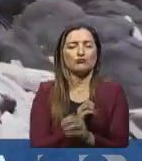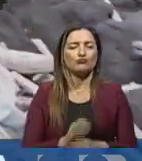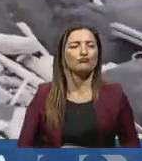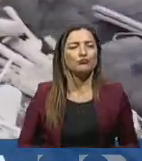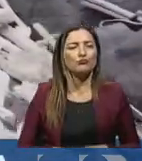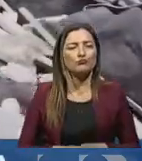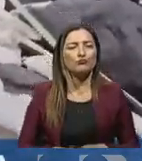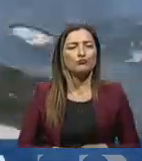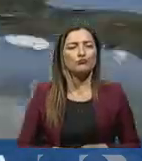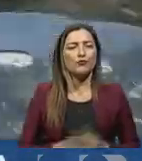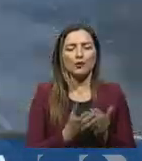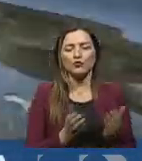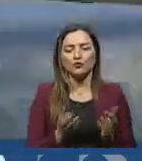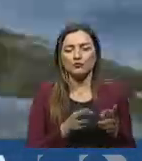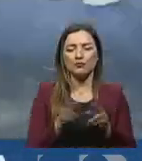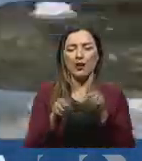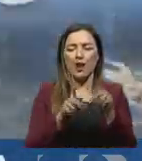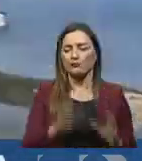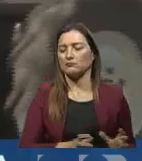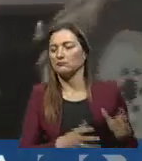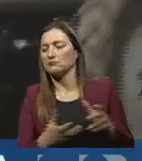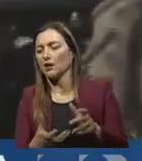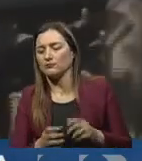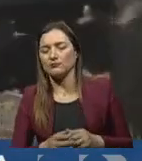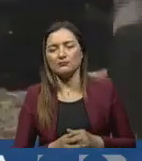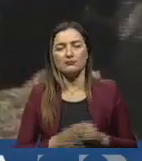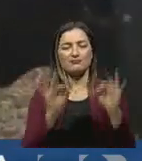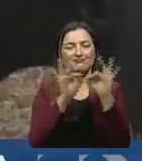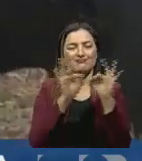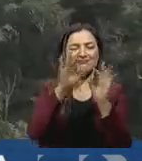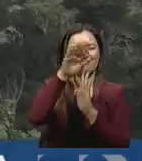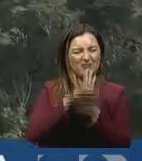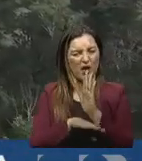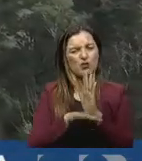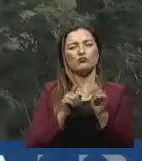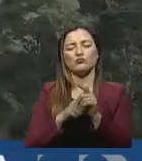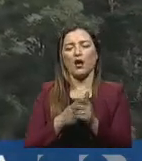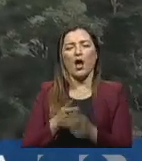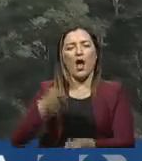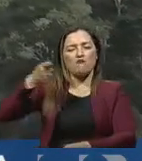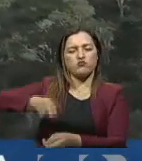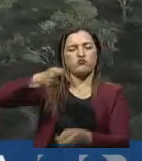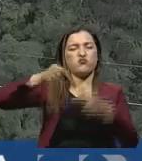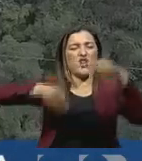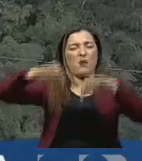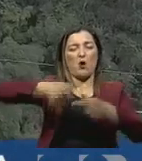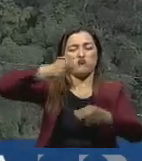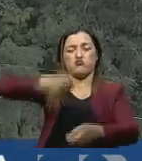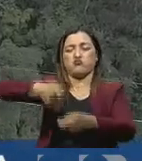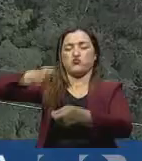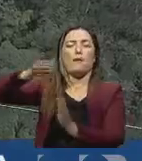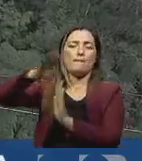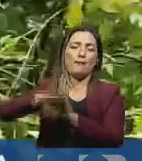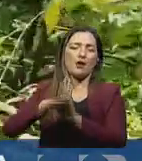no arrojar basura en las playas y usar menos energía y herbicidas contribuirán a cuidar el hábitat y la